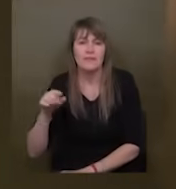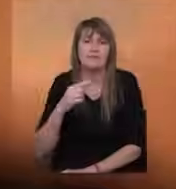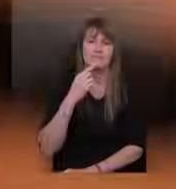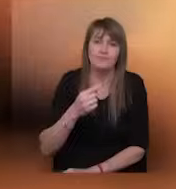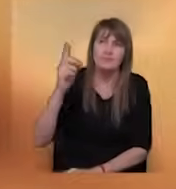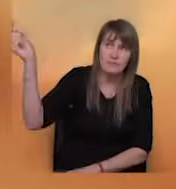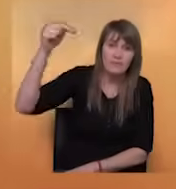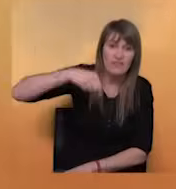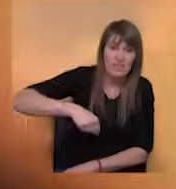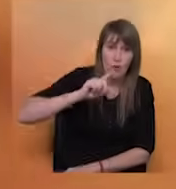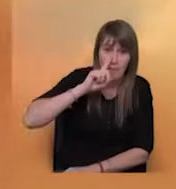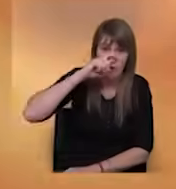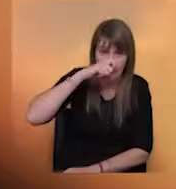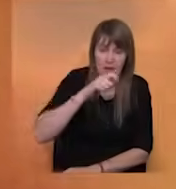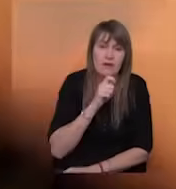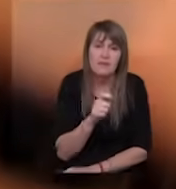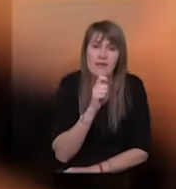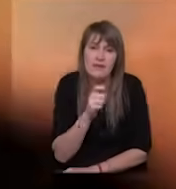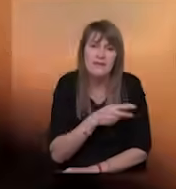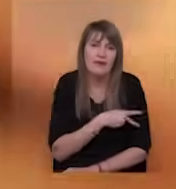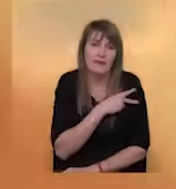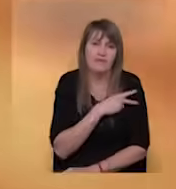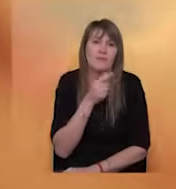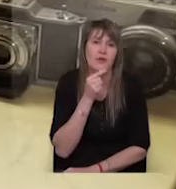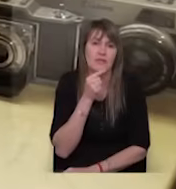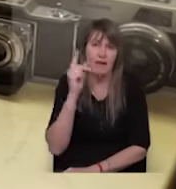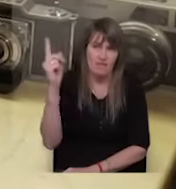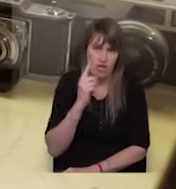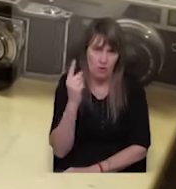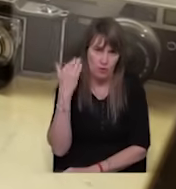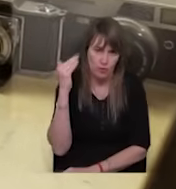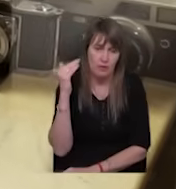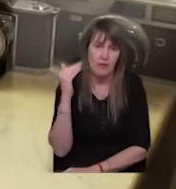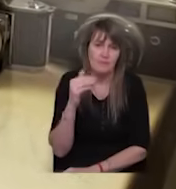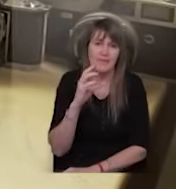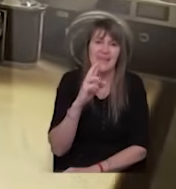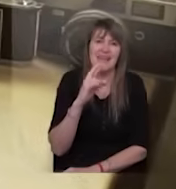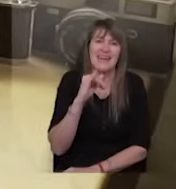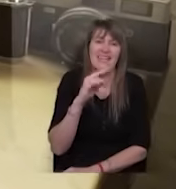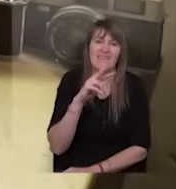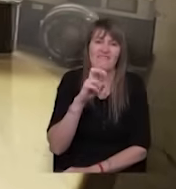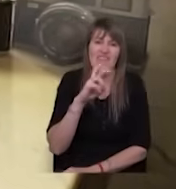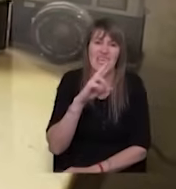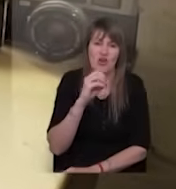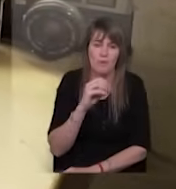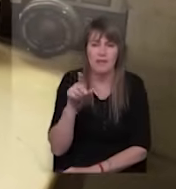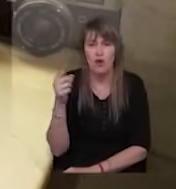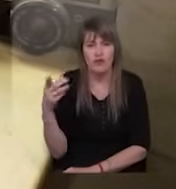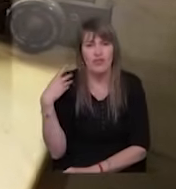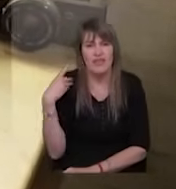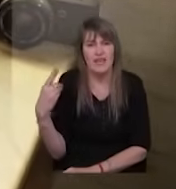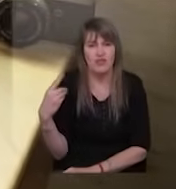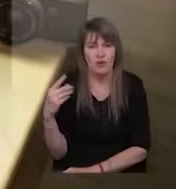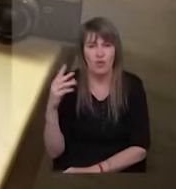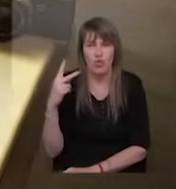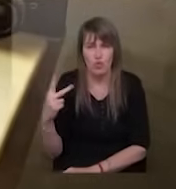visitó Montevideo, entrevistándose con el jefe de policía, coronel Rivero, y con el director de la D2, inspector